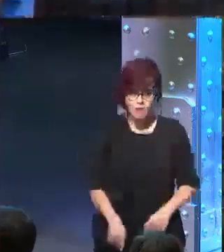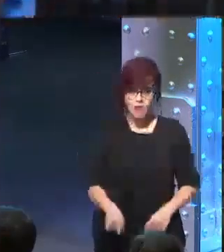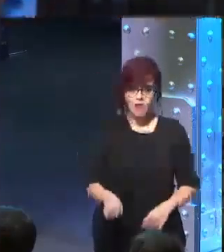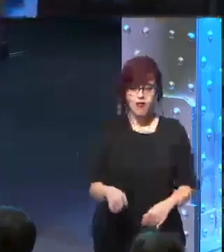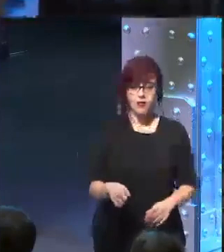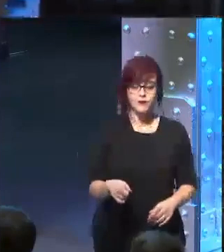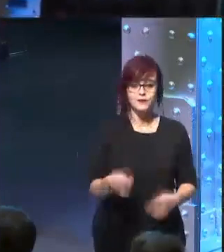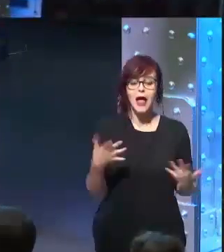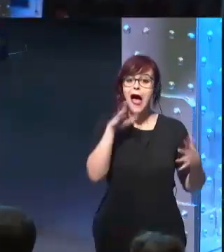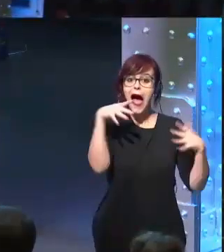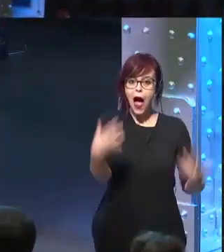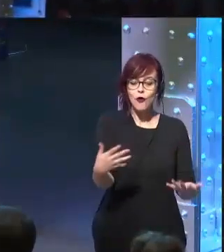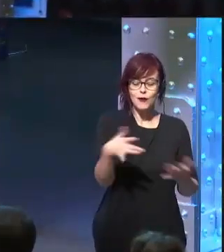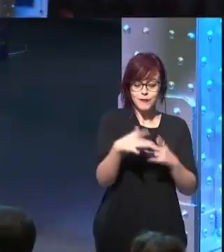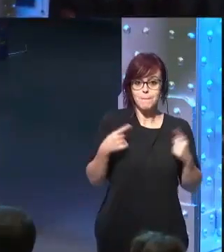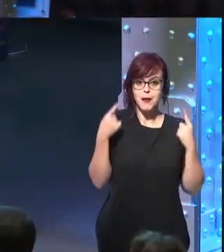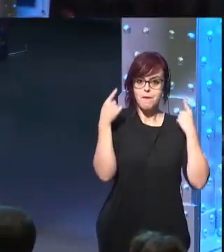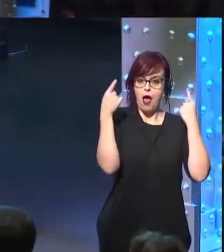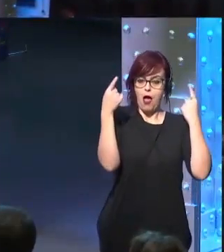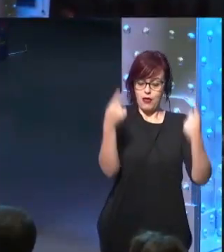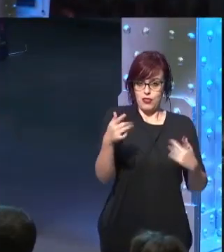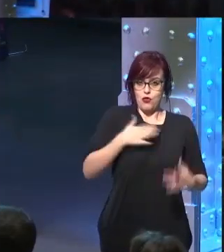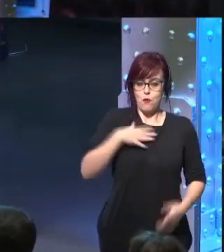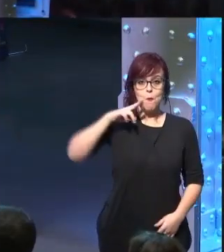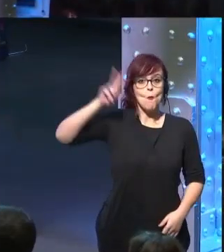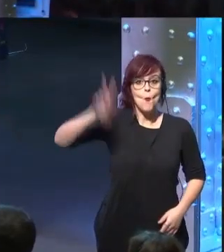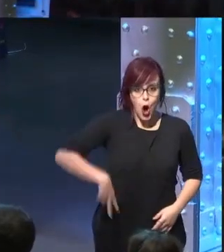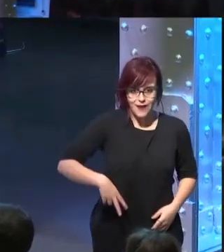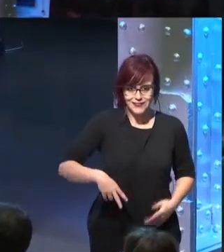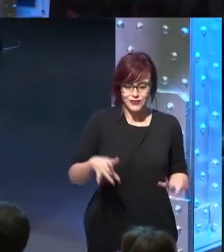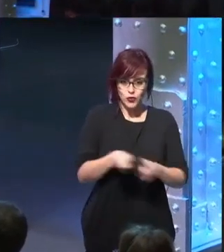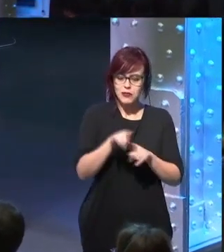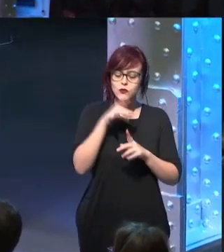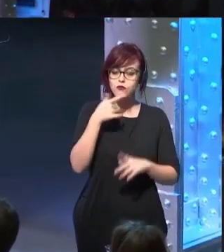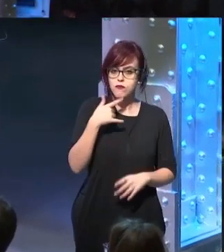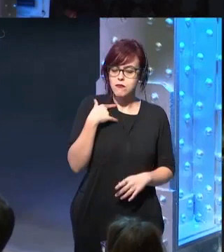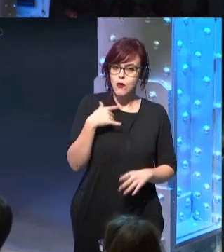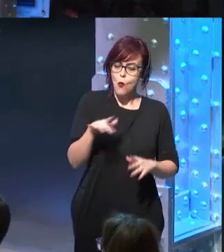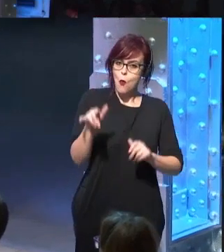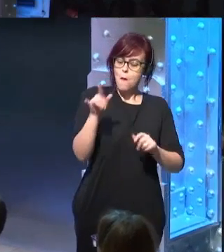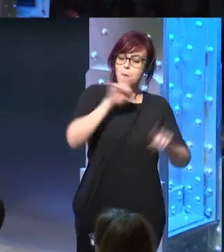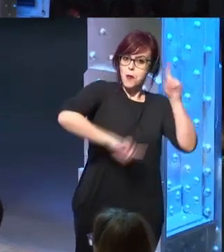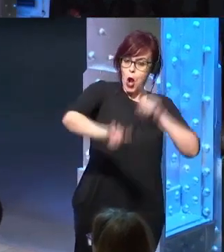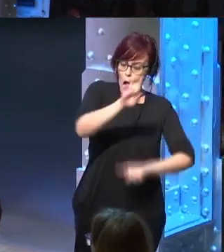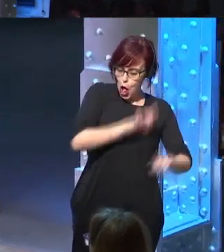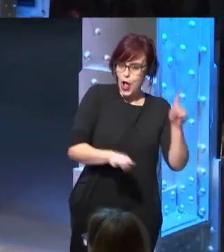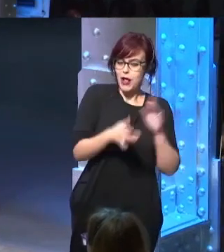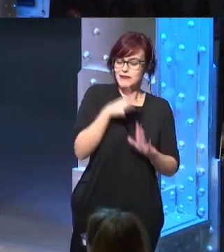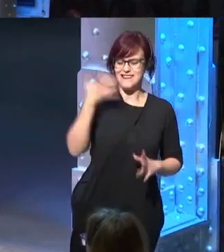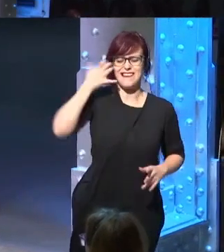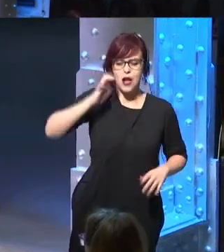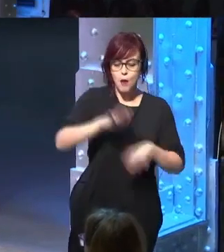soy la primera en reconocer que es una gran paradoja hablar en público, delante